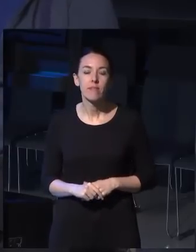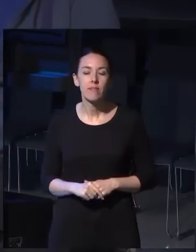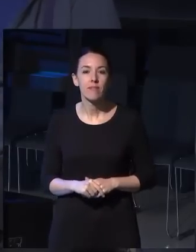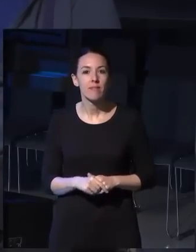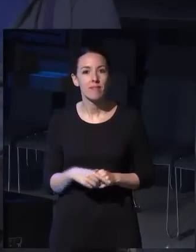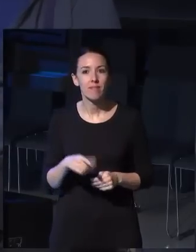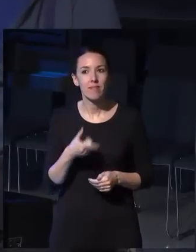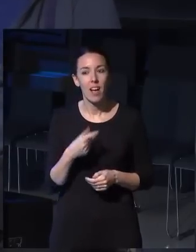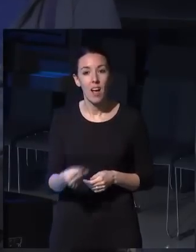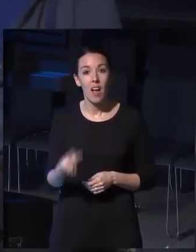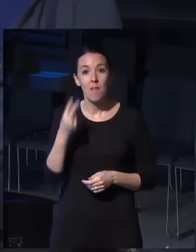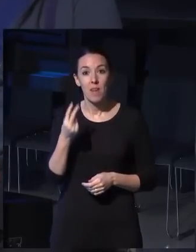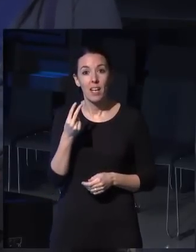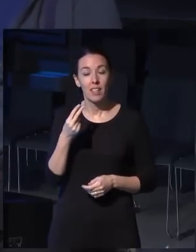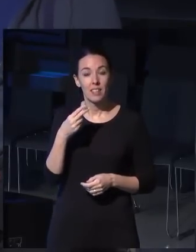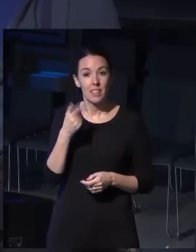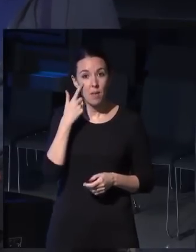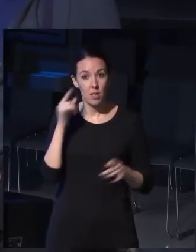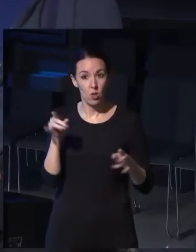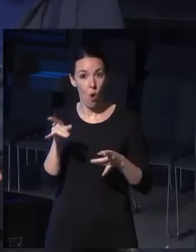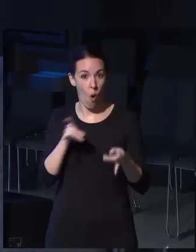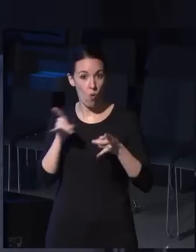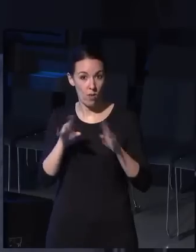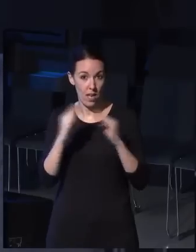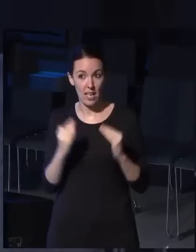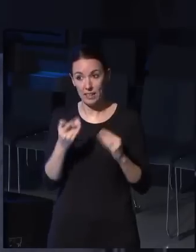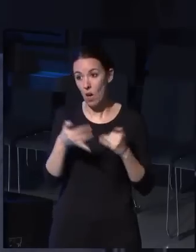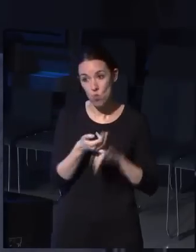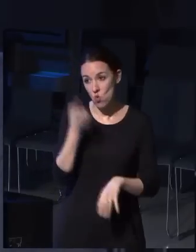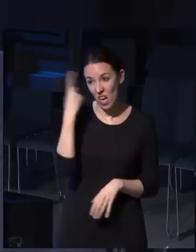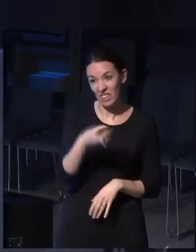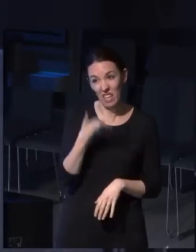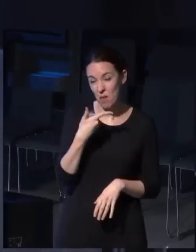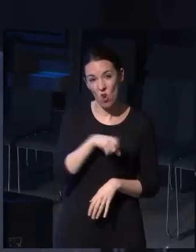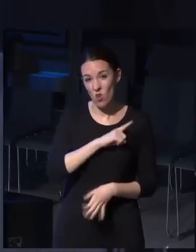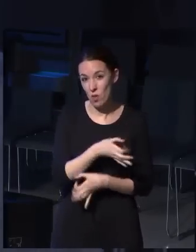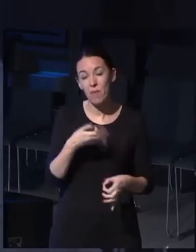Esto lo está viendo Muni, que tenéis wifi allí en casa, ¿eh? Muni sabe cómo soy. Ella sí me quiere.